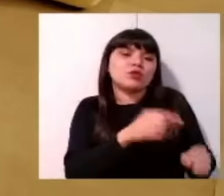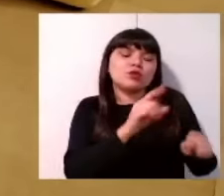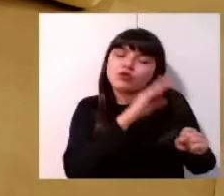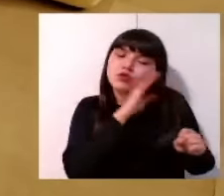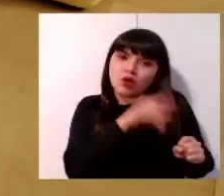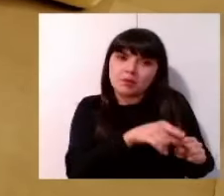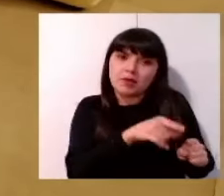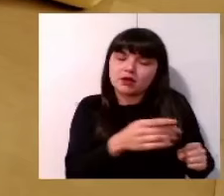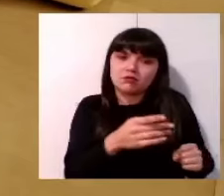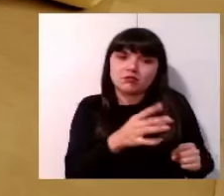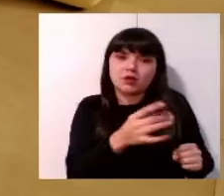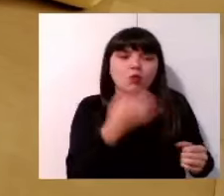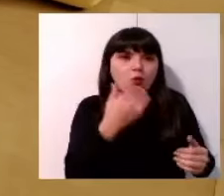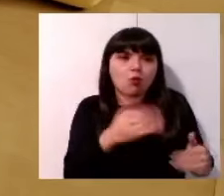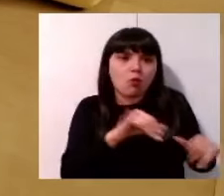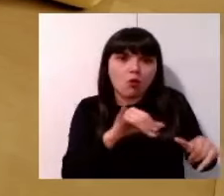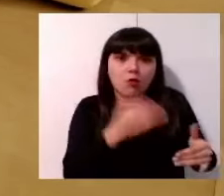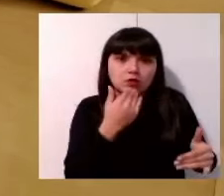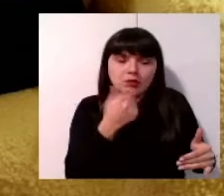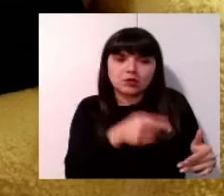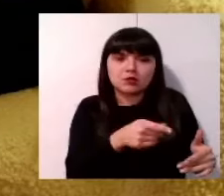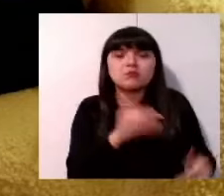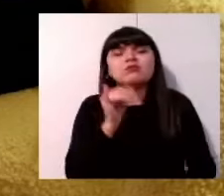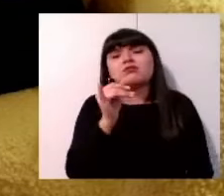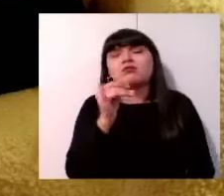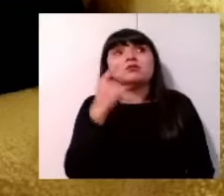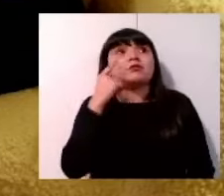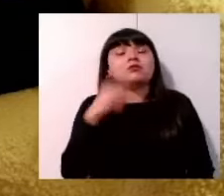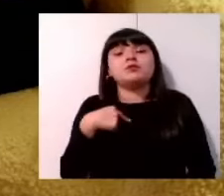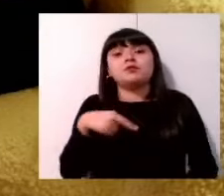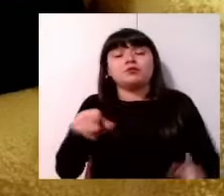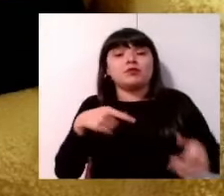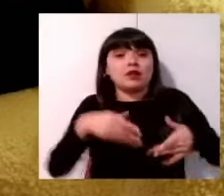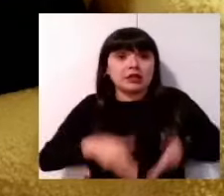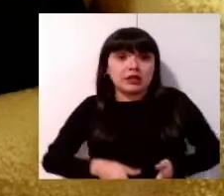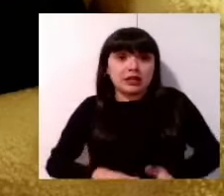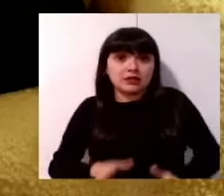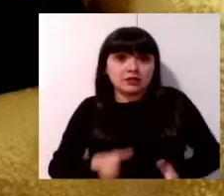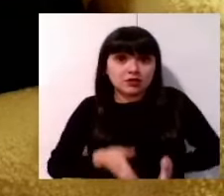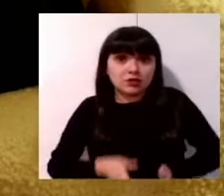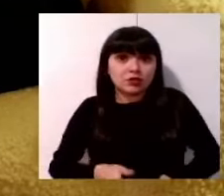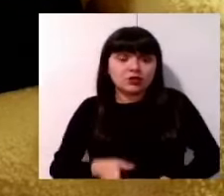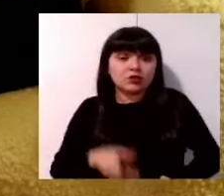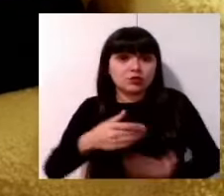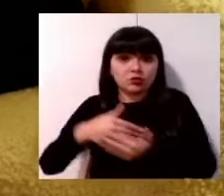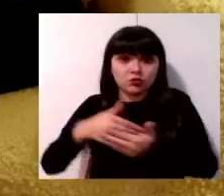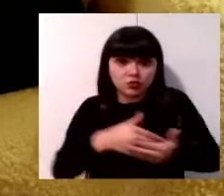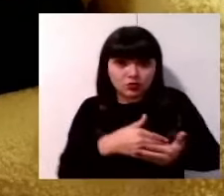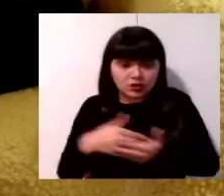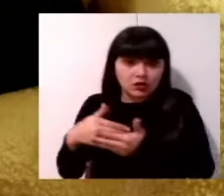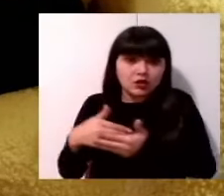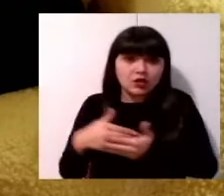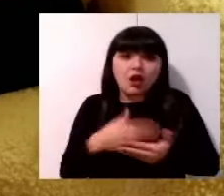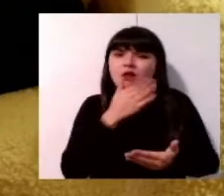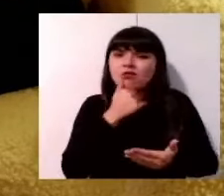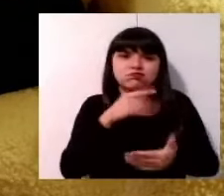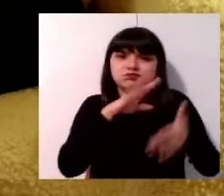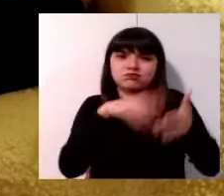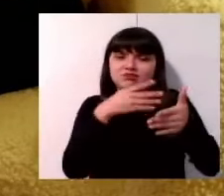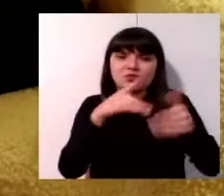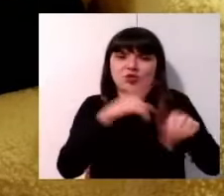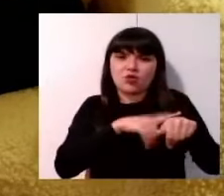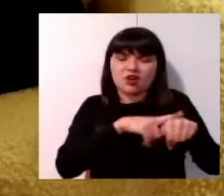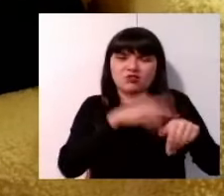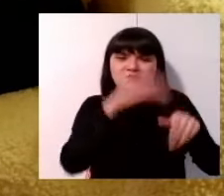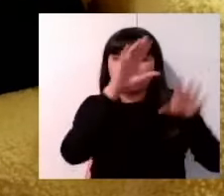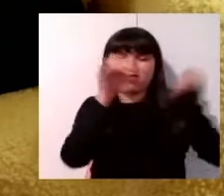tienen las mismas cantidades de horas de sueño de día y de noche, entonces efectivamente no hay muchos horarios. Pero ya, por ejemplo, a partir